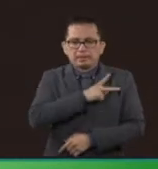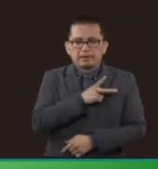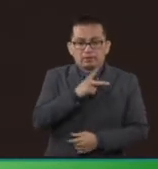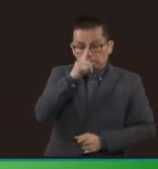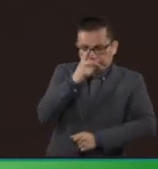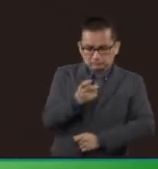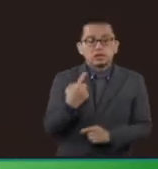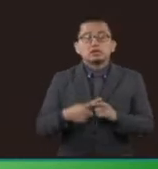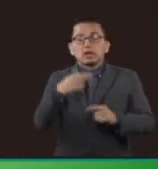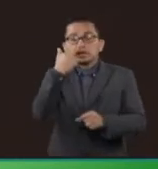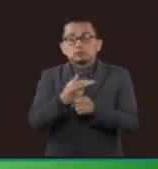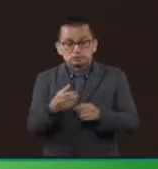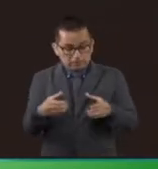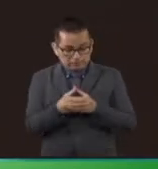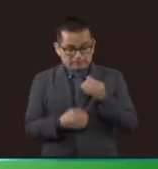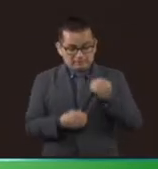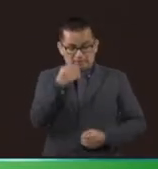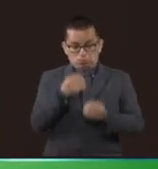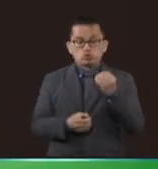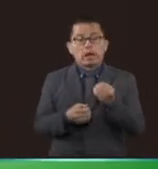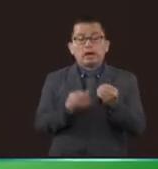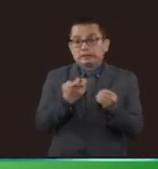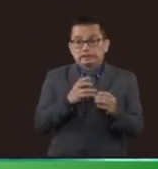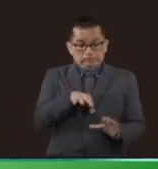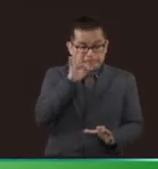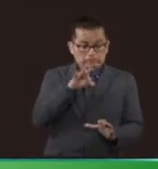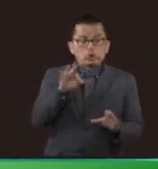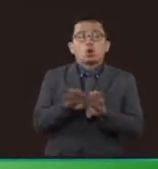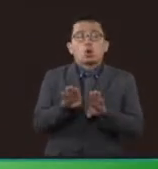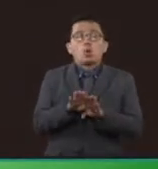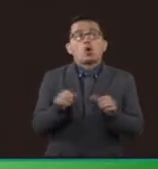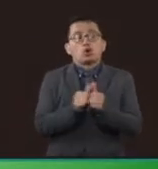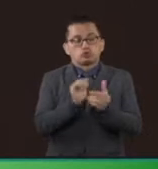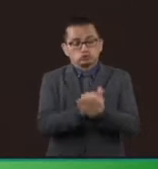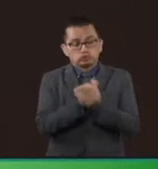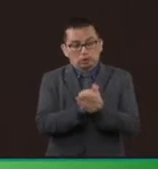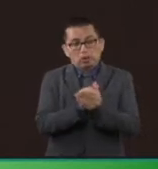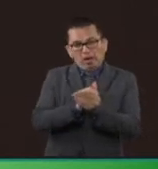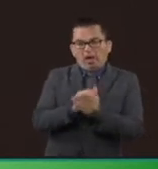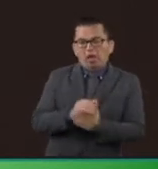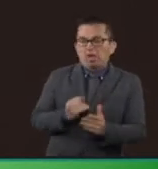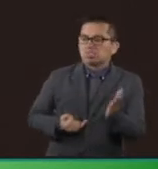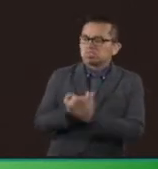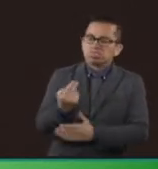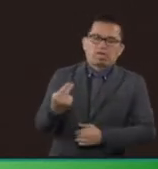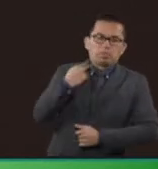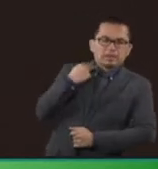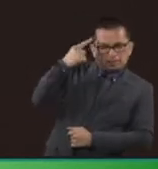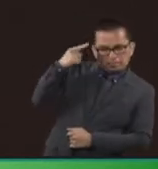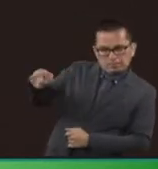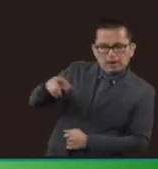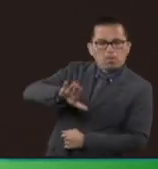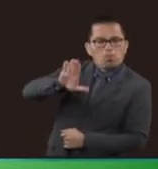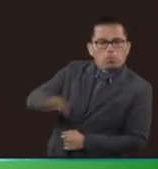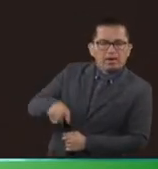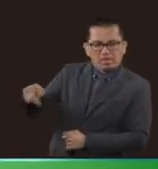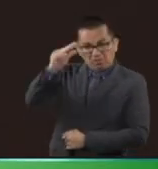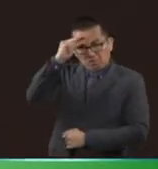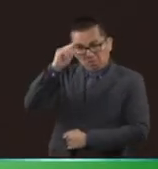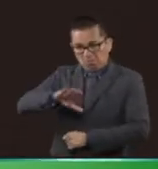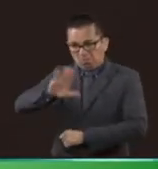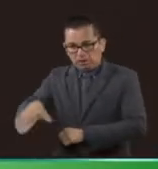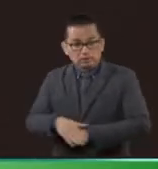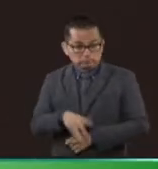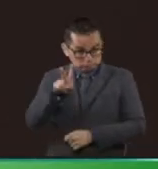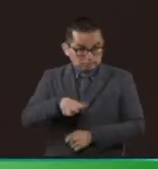tribunal sorteado quiso matar a la inteligencia Y al juicio y Sócrates efectivamente perdió su